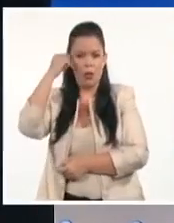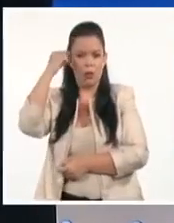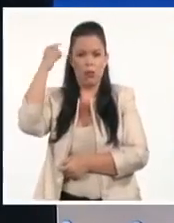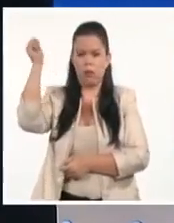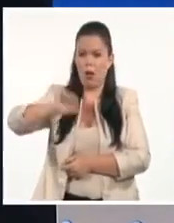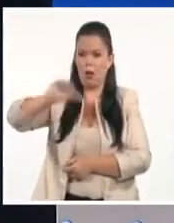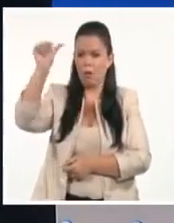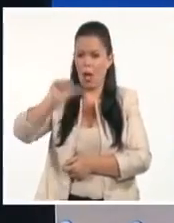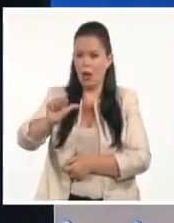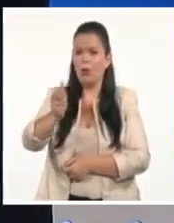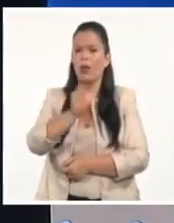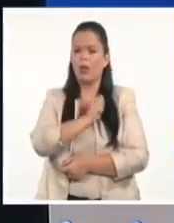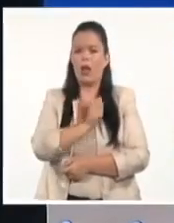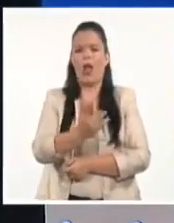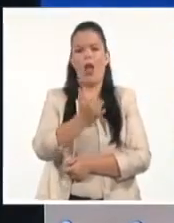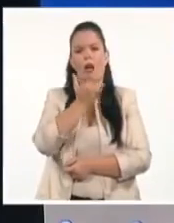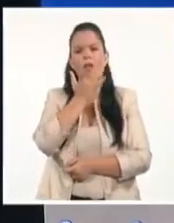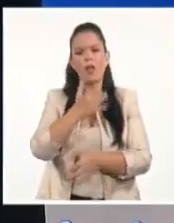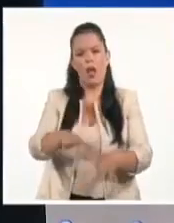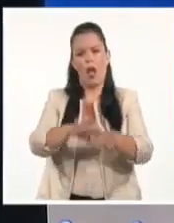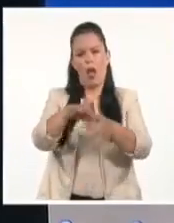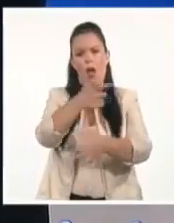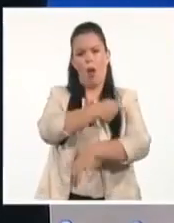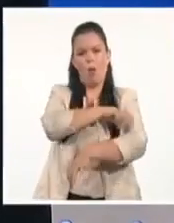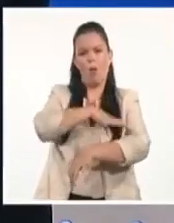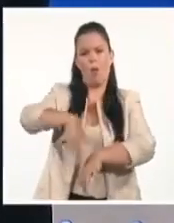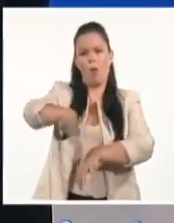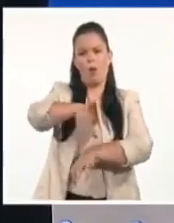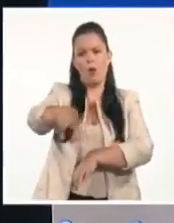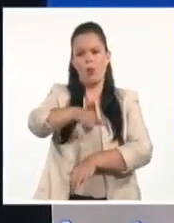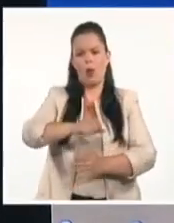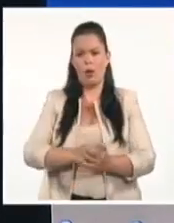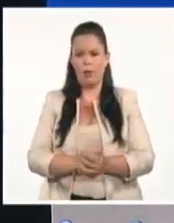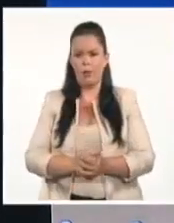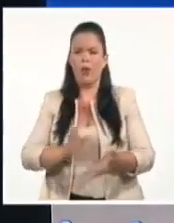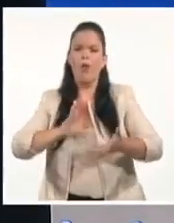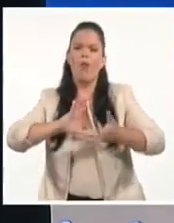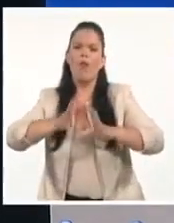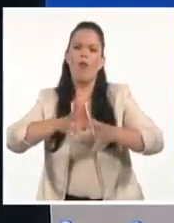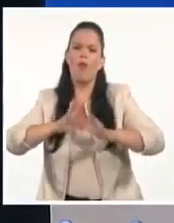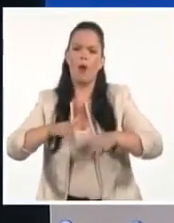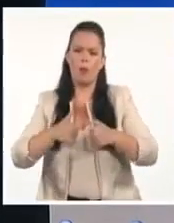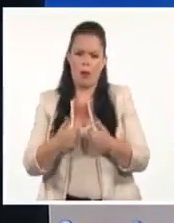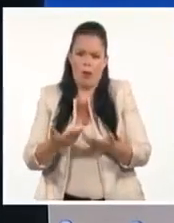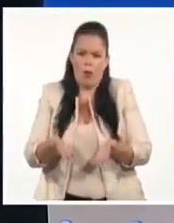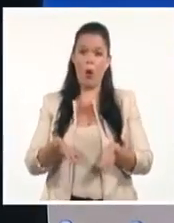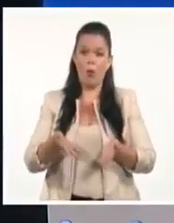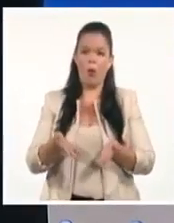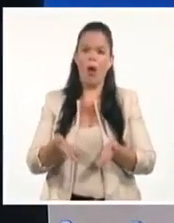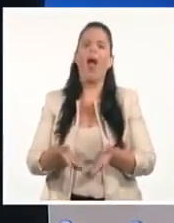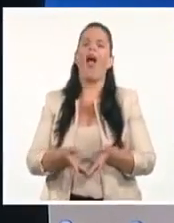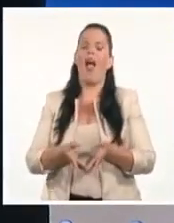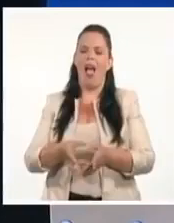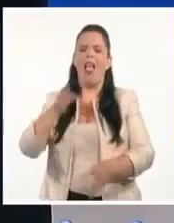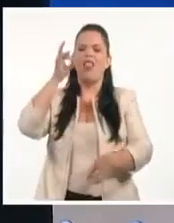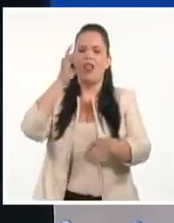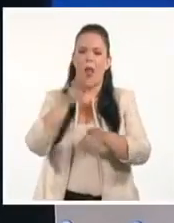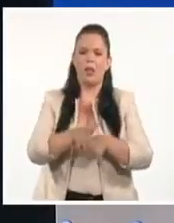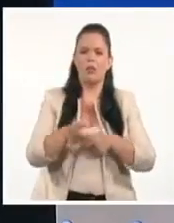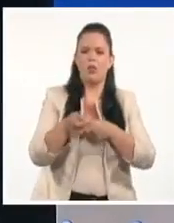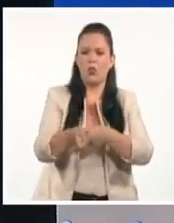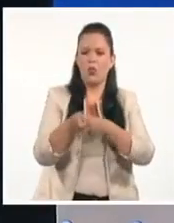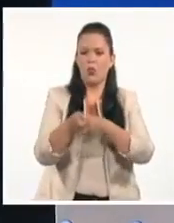vivimos aquí. Y para justificar esa postura, ¿cuál es la estrategia? Pues la incitación a la violencia para decir que este